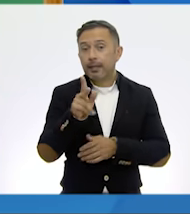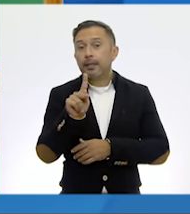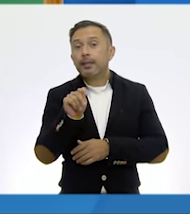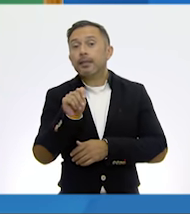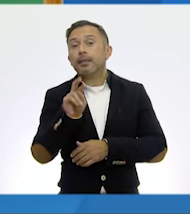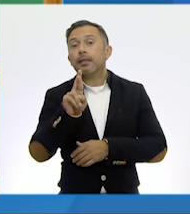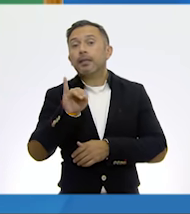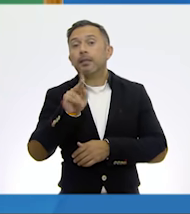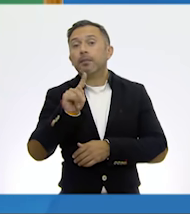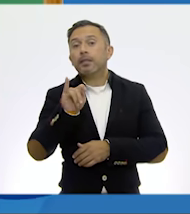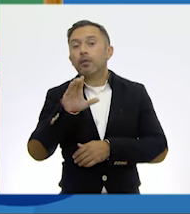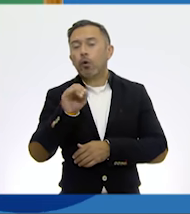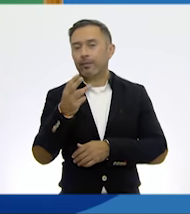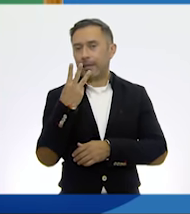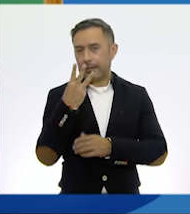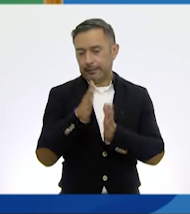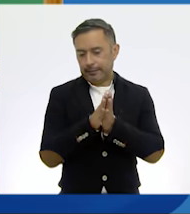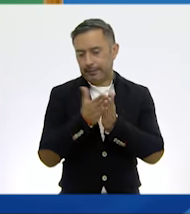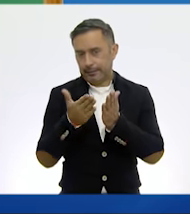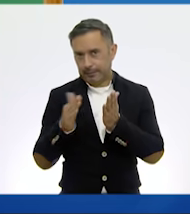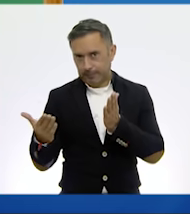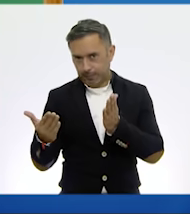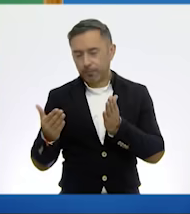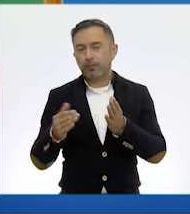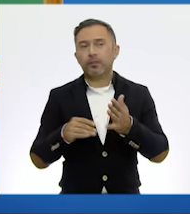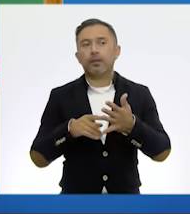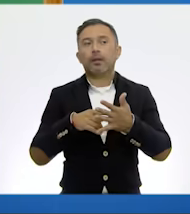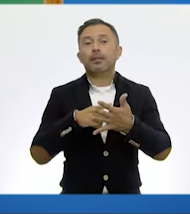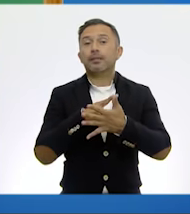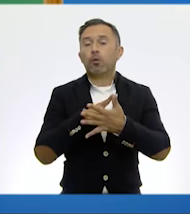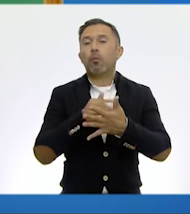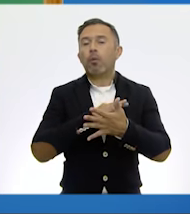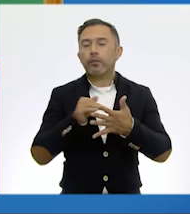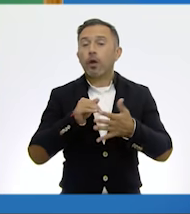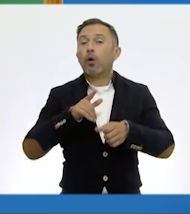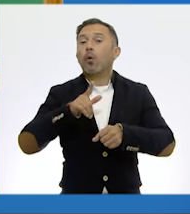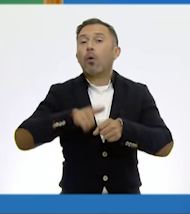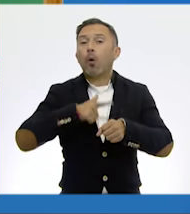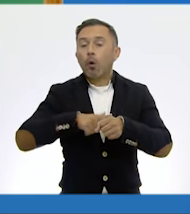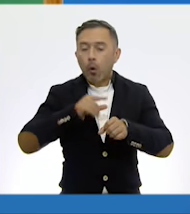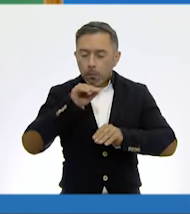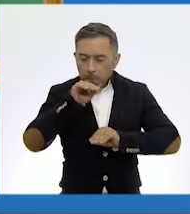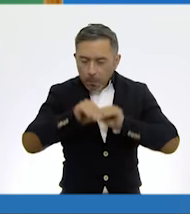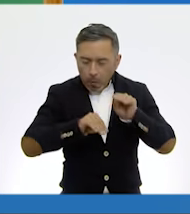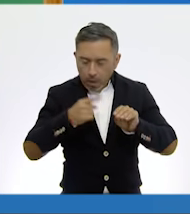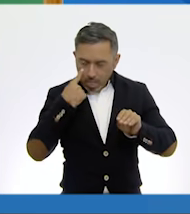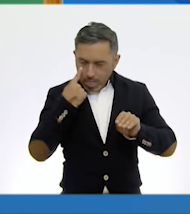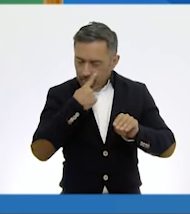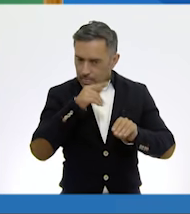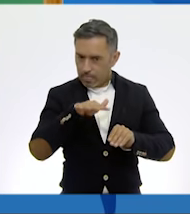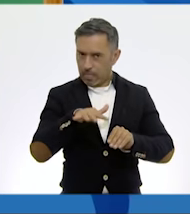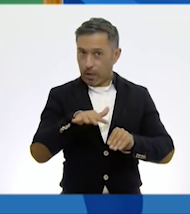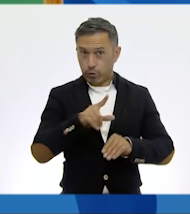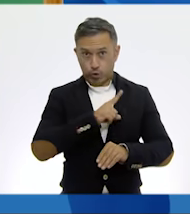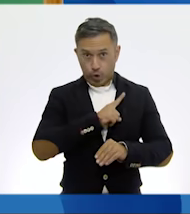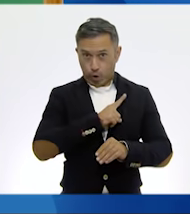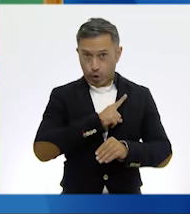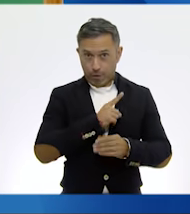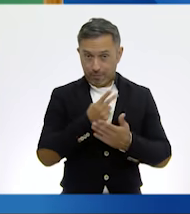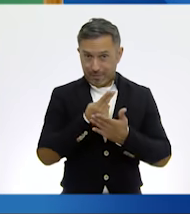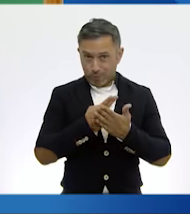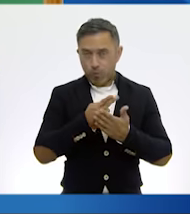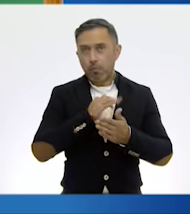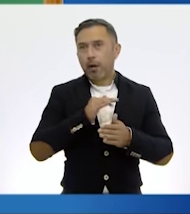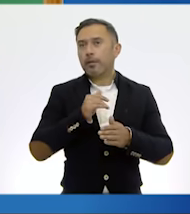Cinco. Usan distintos colores para hacerlo llamativo. No solo los dibujos, sino como lo veíamos la semana pasada, de fondo tenían un cuadro